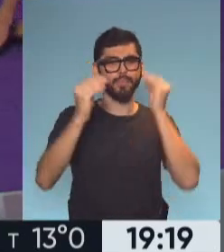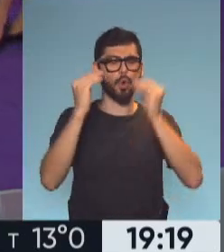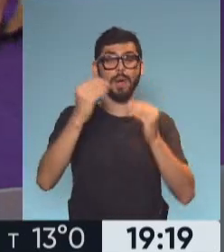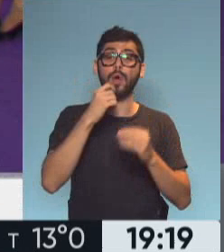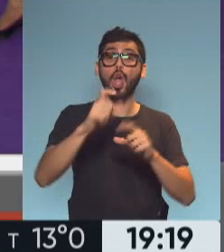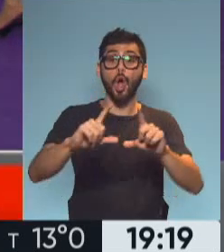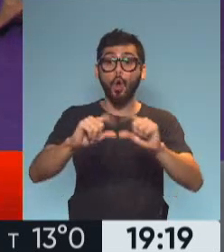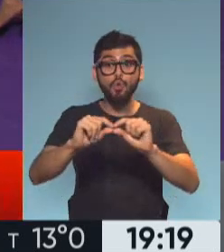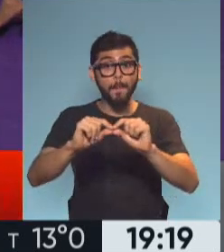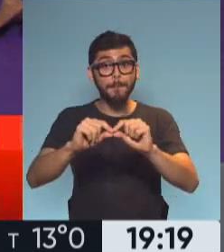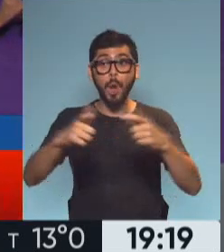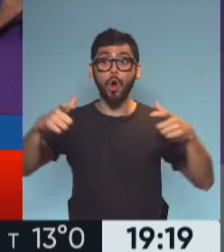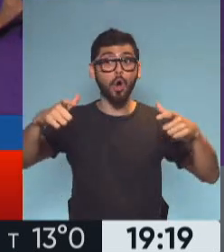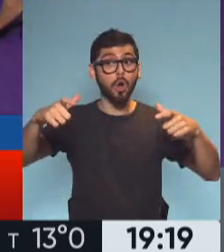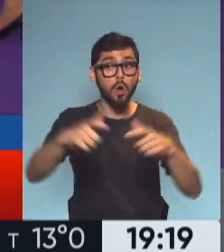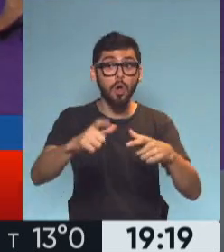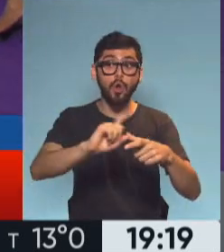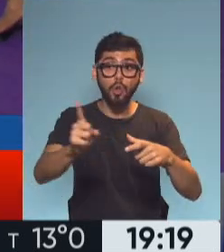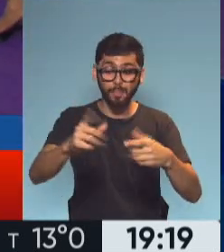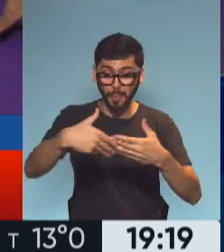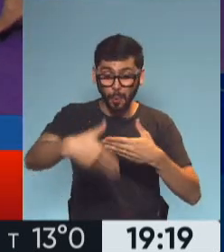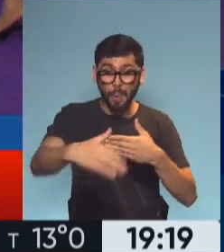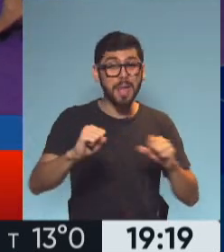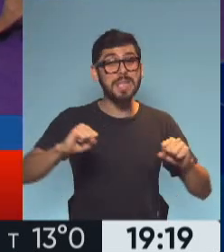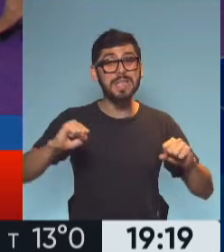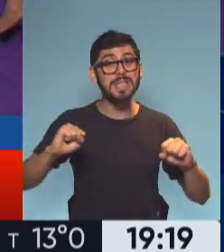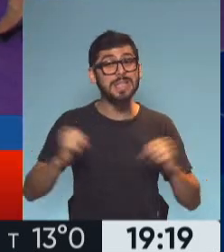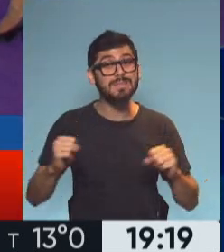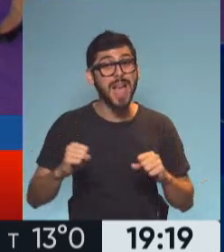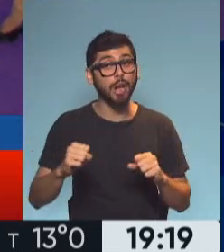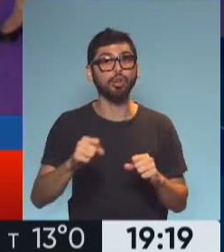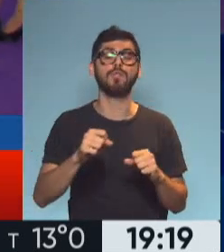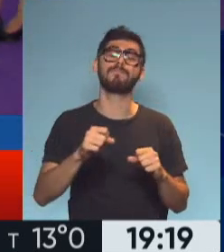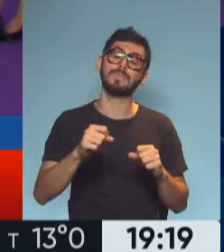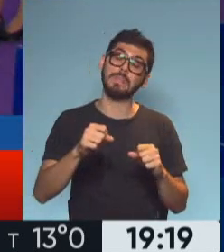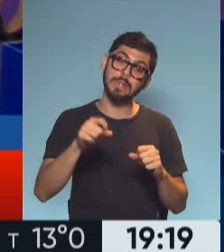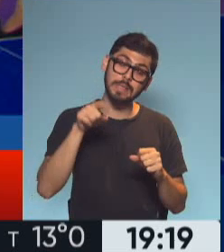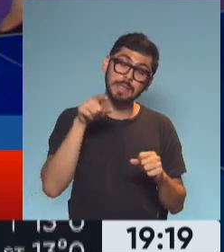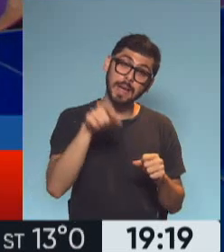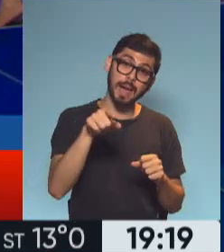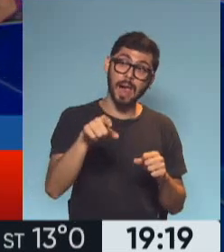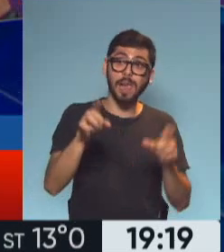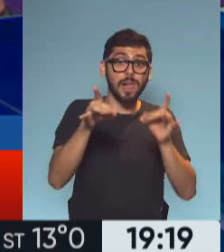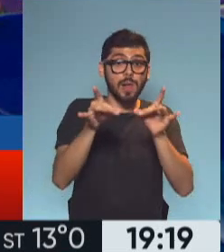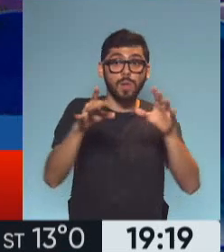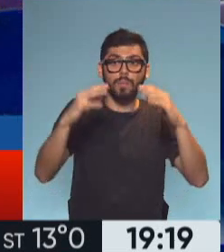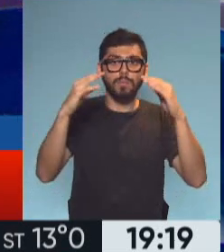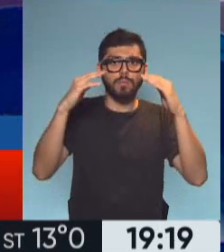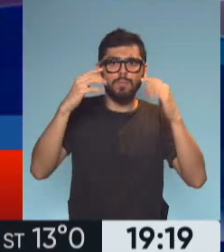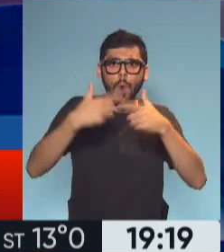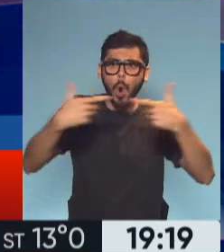este número no va y el invierno el crudo invierno nos agarra con una con esta meseta alta